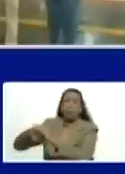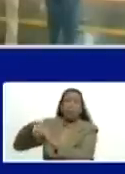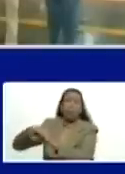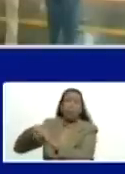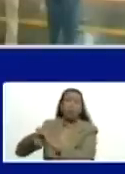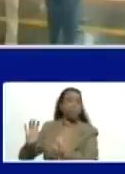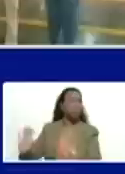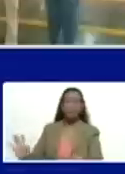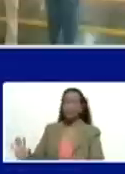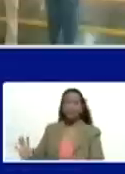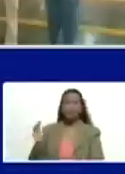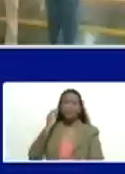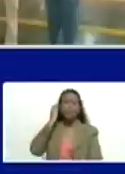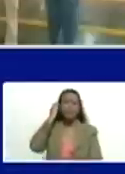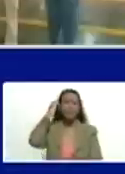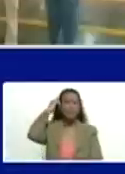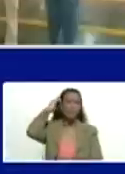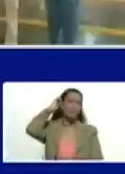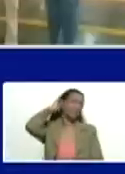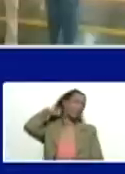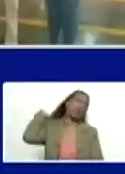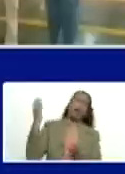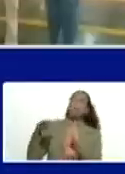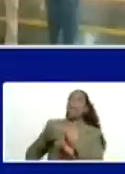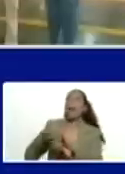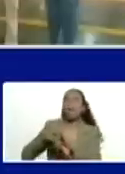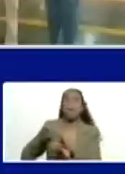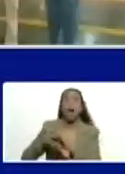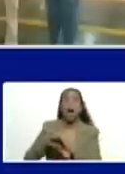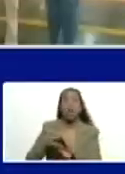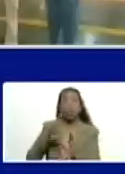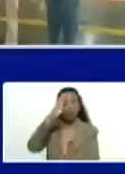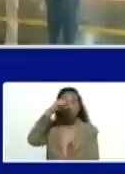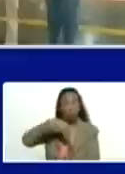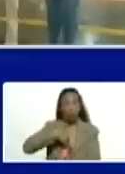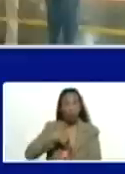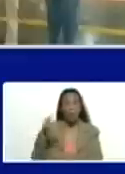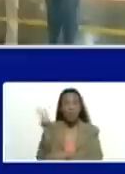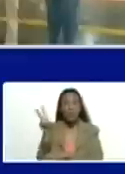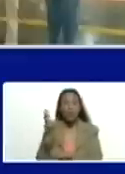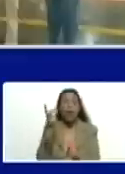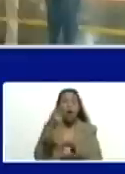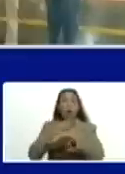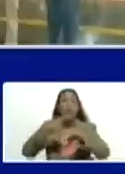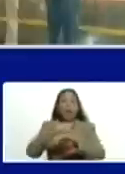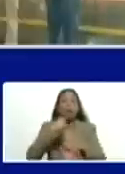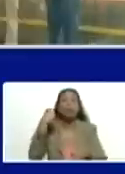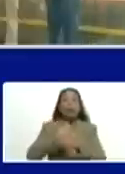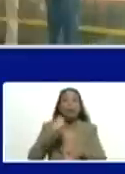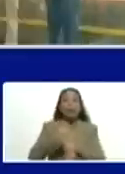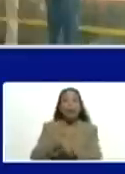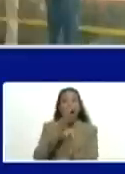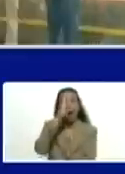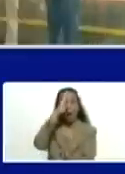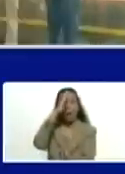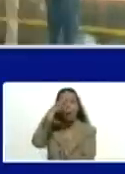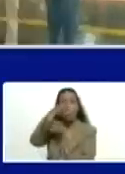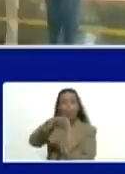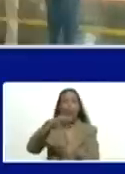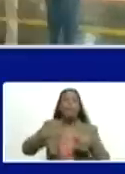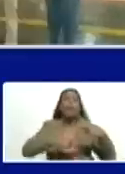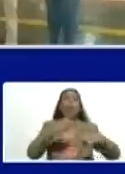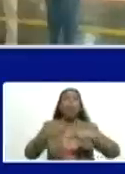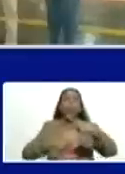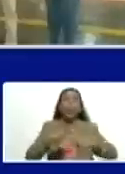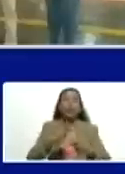que vayan por su camino del gamelote. Nosotros vamos por el camino del trabajo productivo, por el